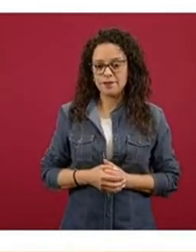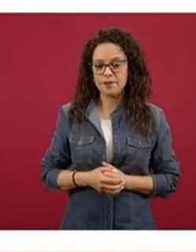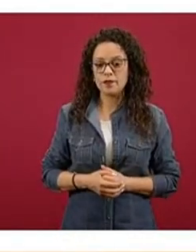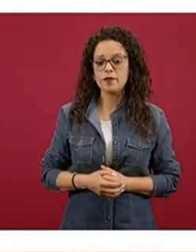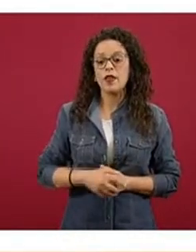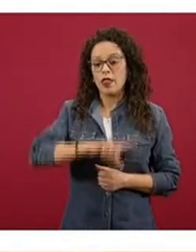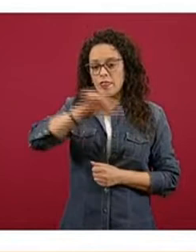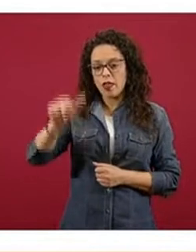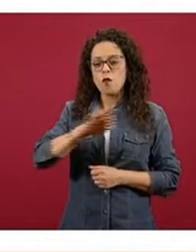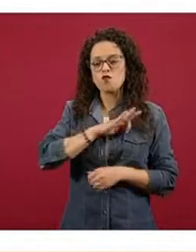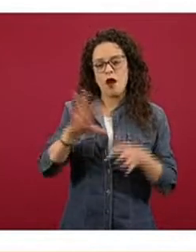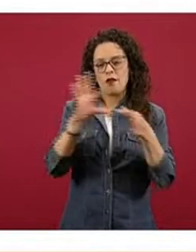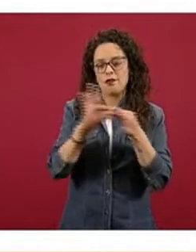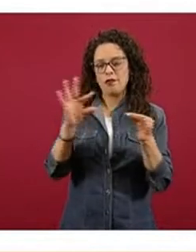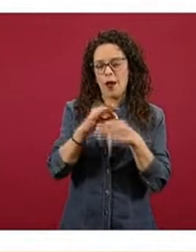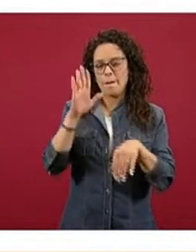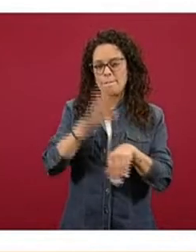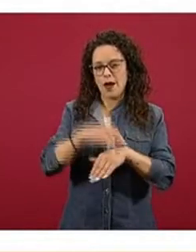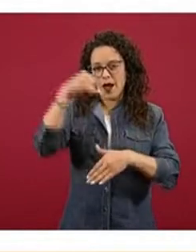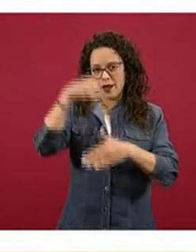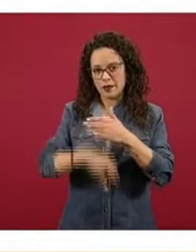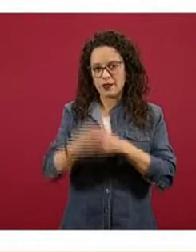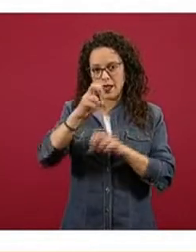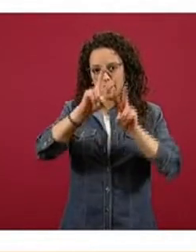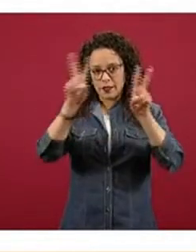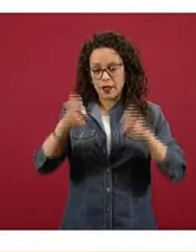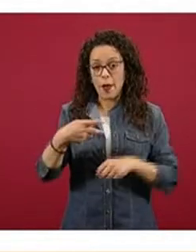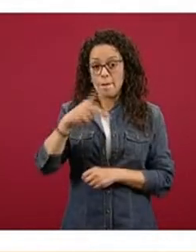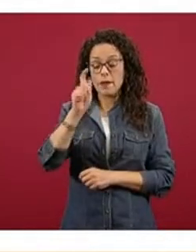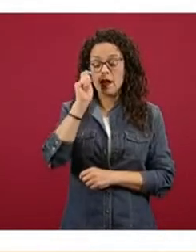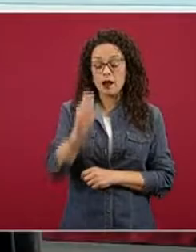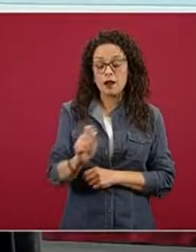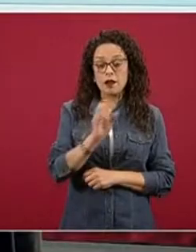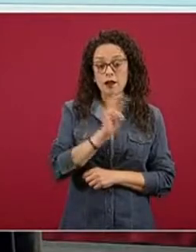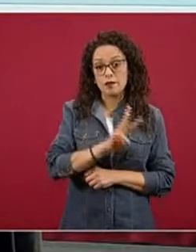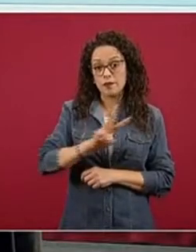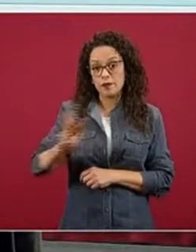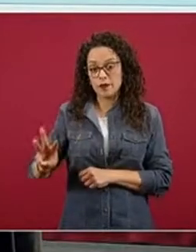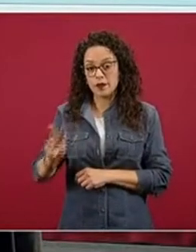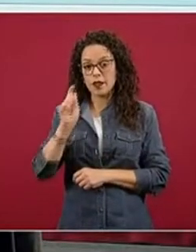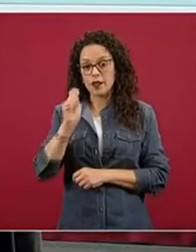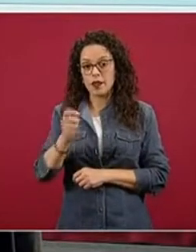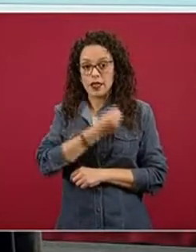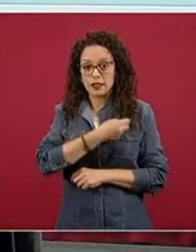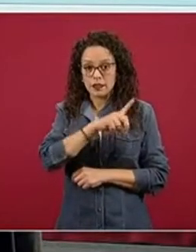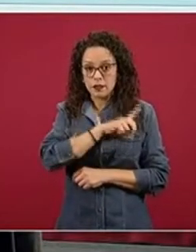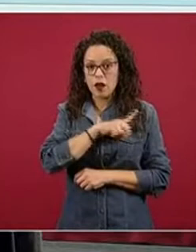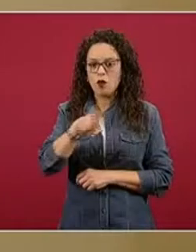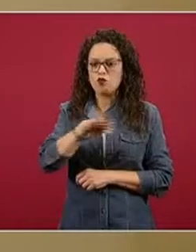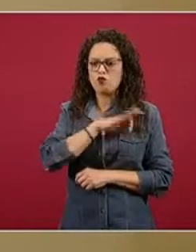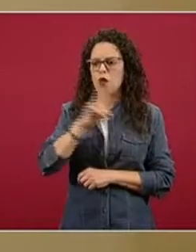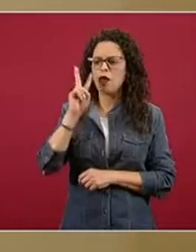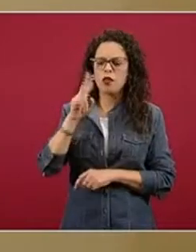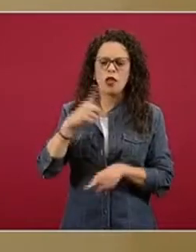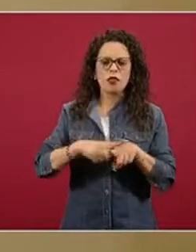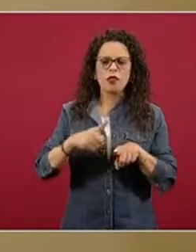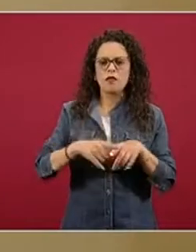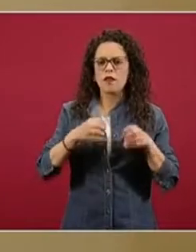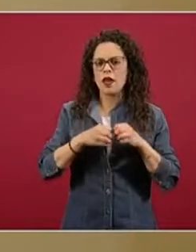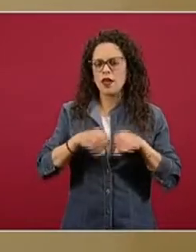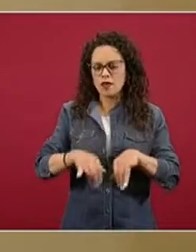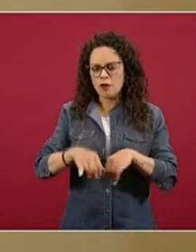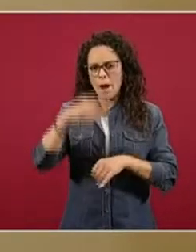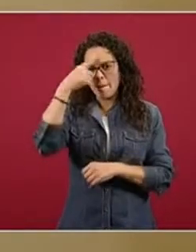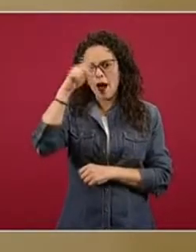no, en la página de la Secretaría de Salud ustedes pueden consultar muchísima información acerca de la vigilancia y del control de